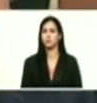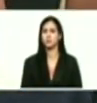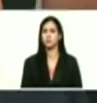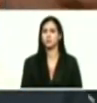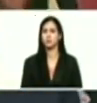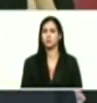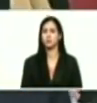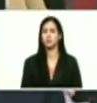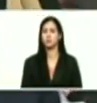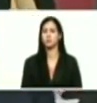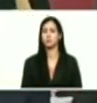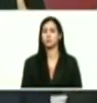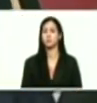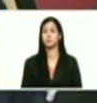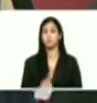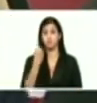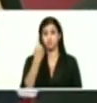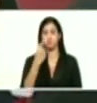en primer lugar